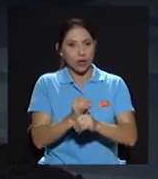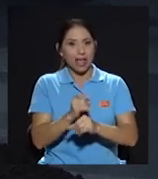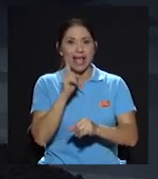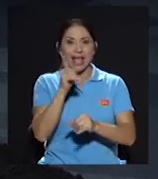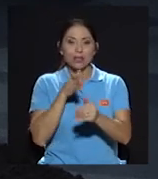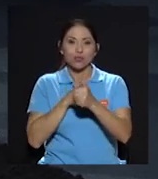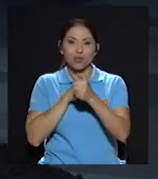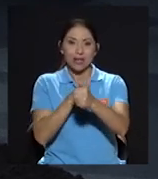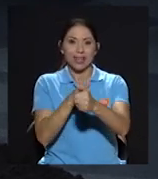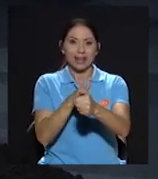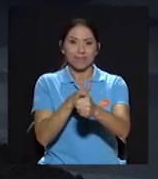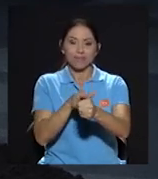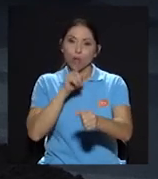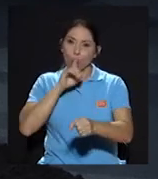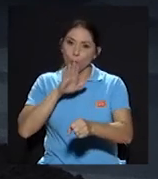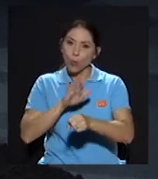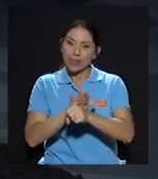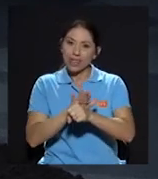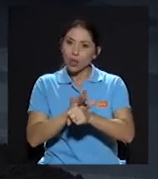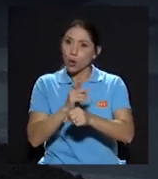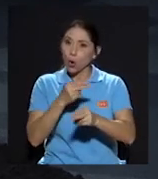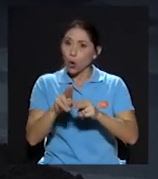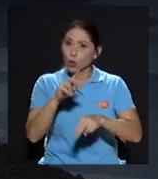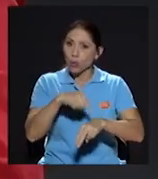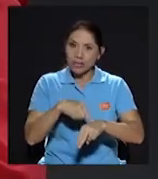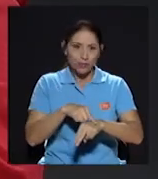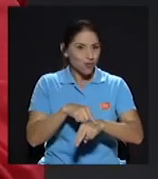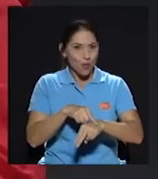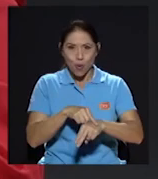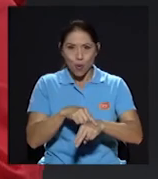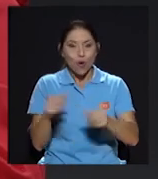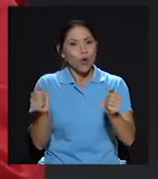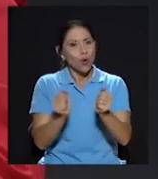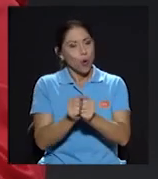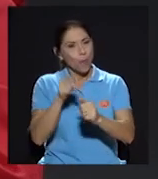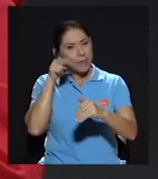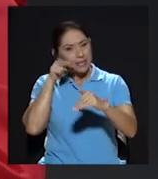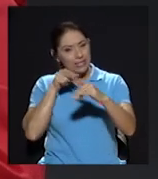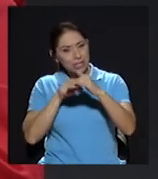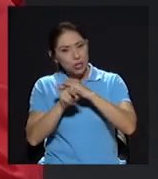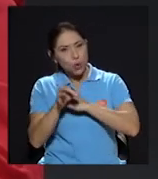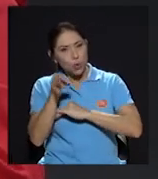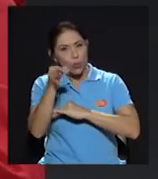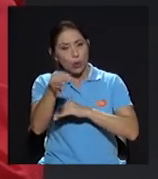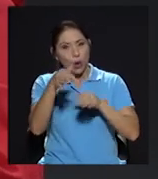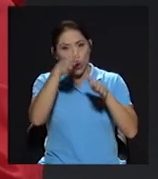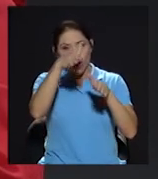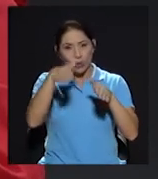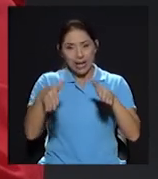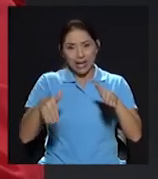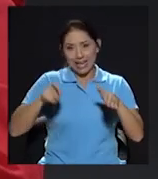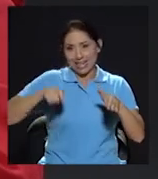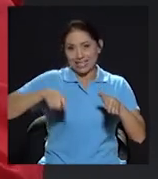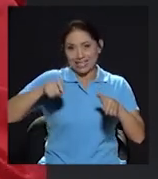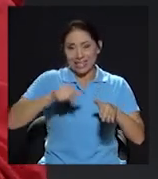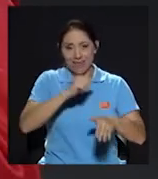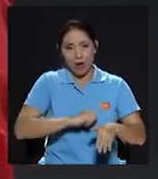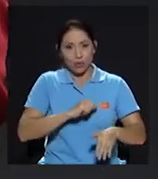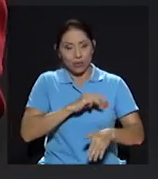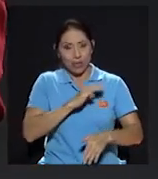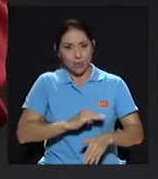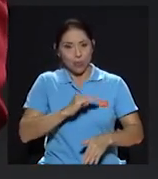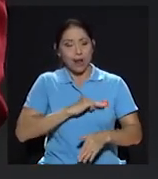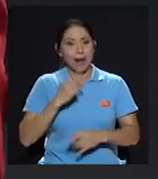con el corto plazo sino realmente con esa visión y la contraloría necesitaba tener la autoridad moral por así decirlo